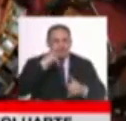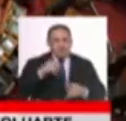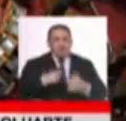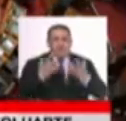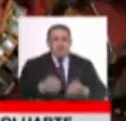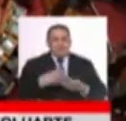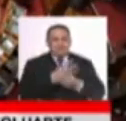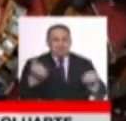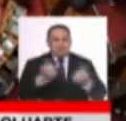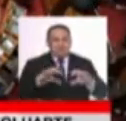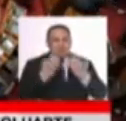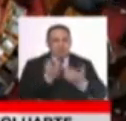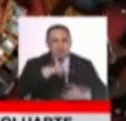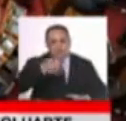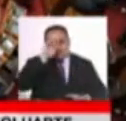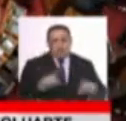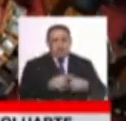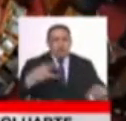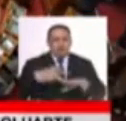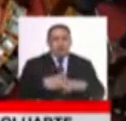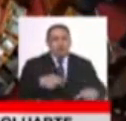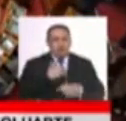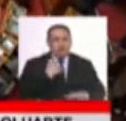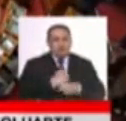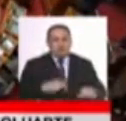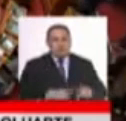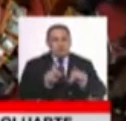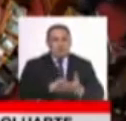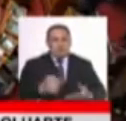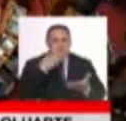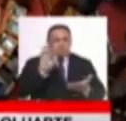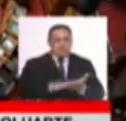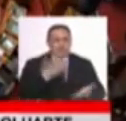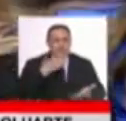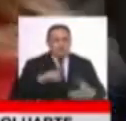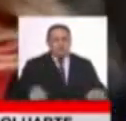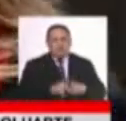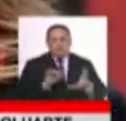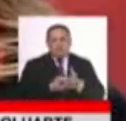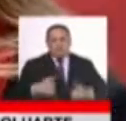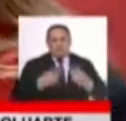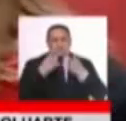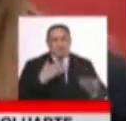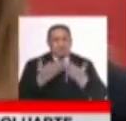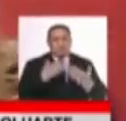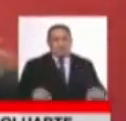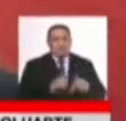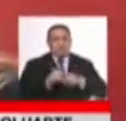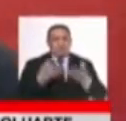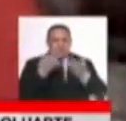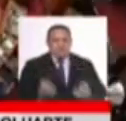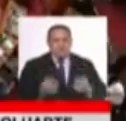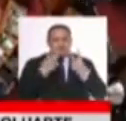últimos audios y de lo que había sucedido en el Congreso en los últimos días, como un desenlace, ¿no? Y sí, creo que él